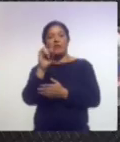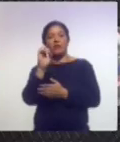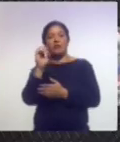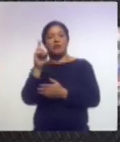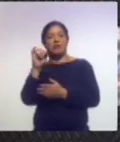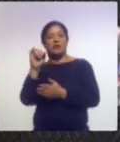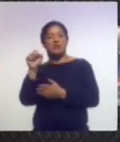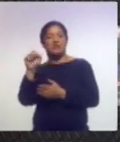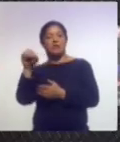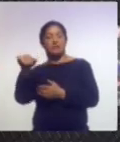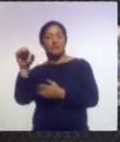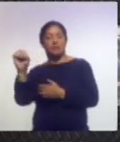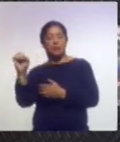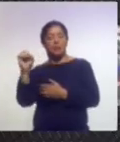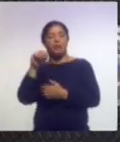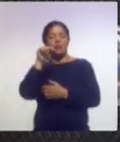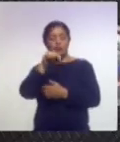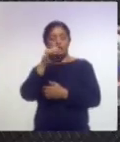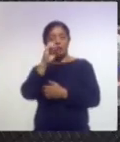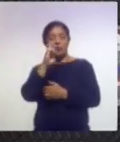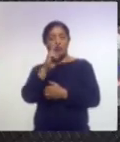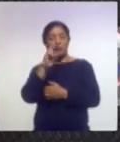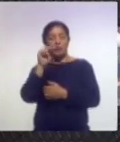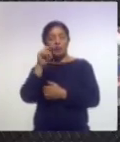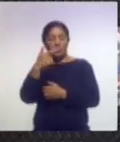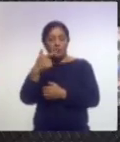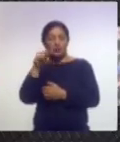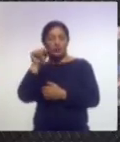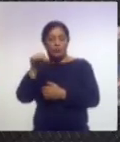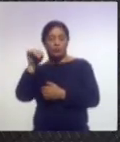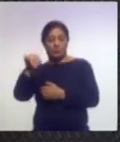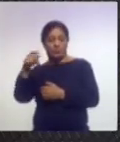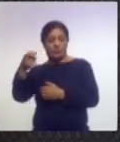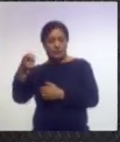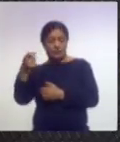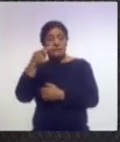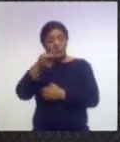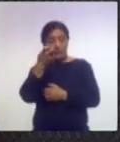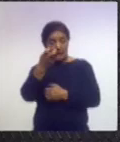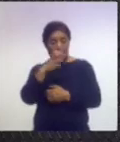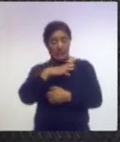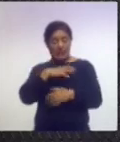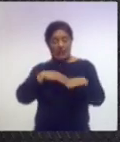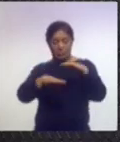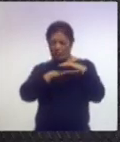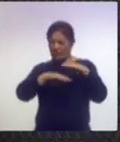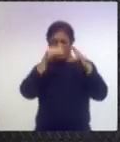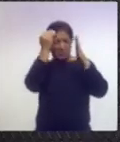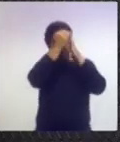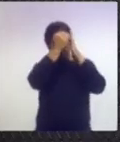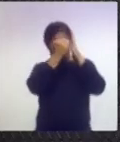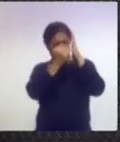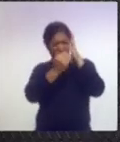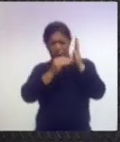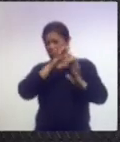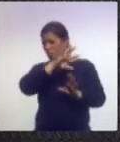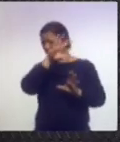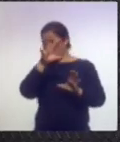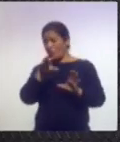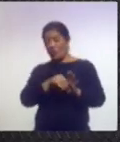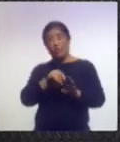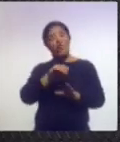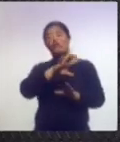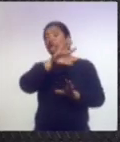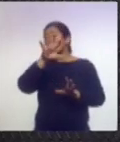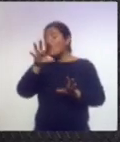www.periodismo.org.mx. Ahí se encuentran todas las bases de la convocatoria. Ahí se les va a explicar todo eso en formato digital. Bien. Ahí tienen que